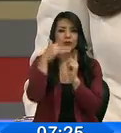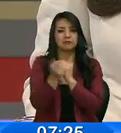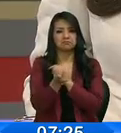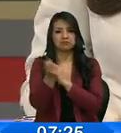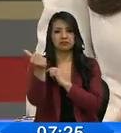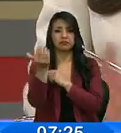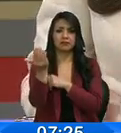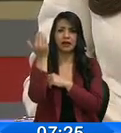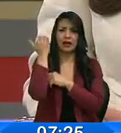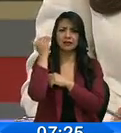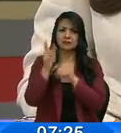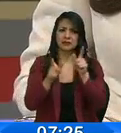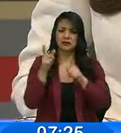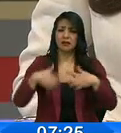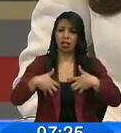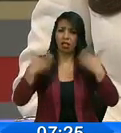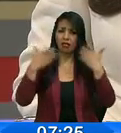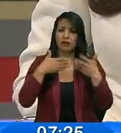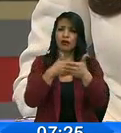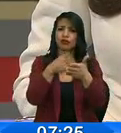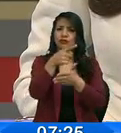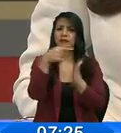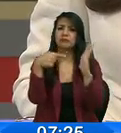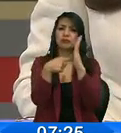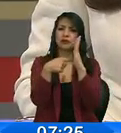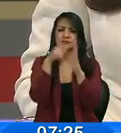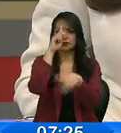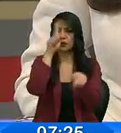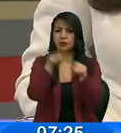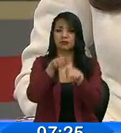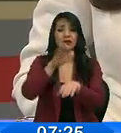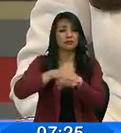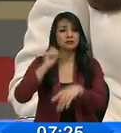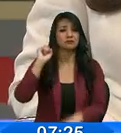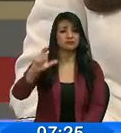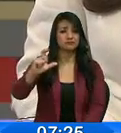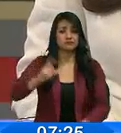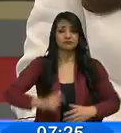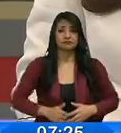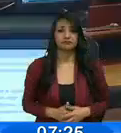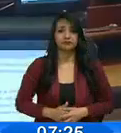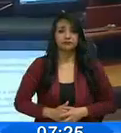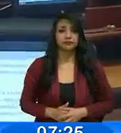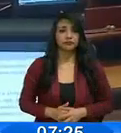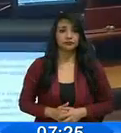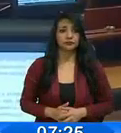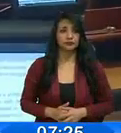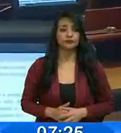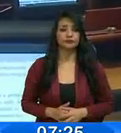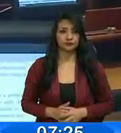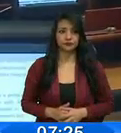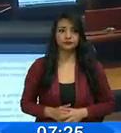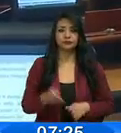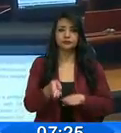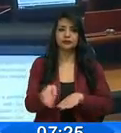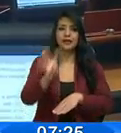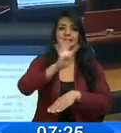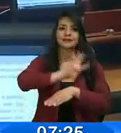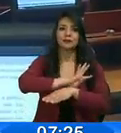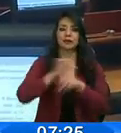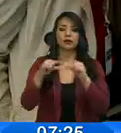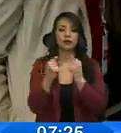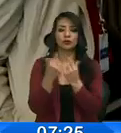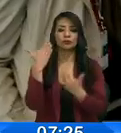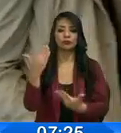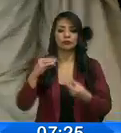se han registrado varias protestas en contra de este impuesto por el alto costo. La propuesta nace en el bloque de